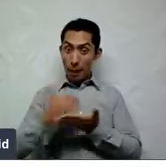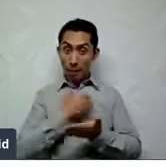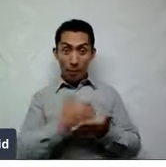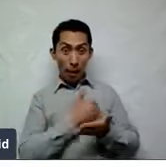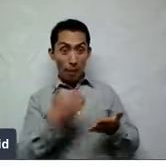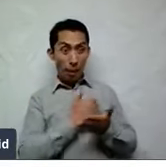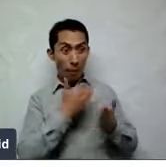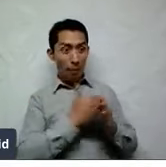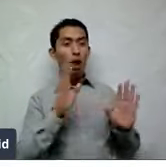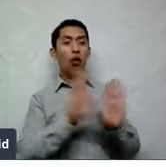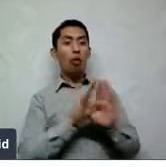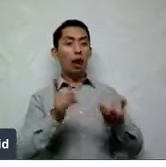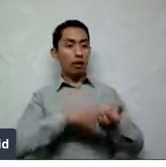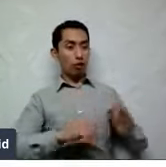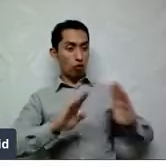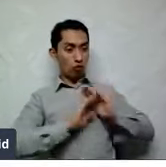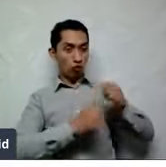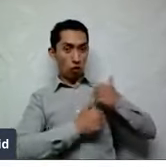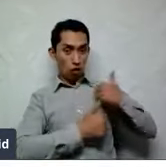con 20,000 ejércitos a la vez. Por eso es importante tener nuestra inmunidad, nuestras defensas, lo